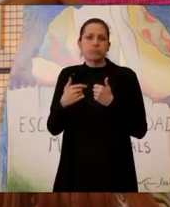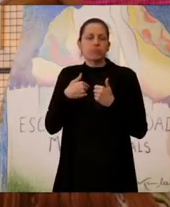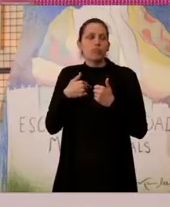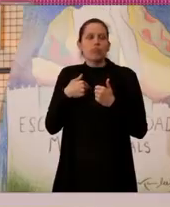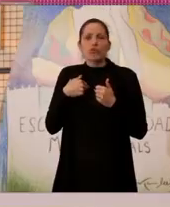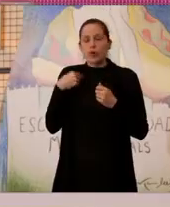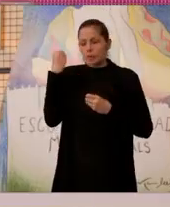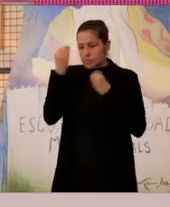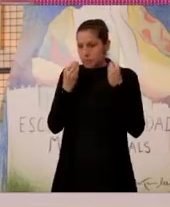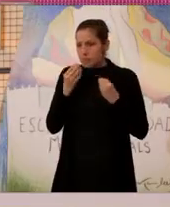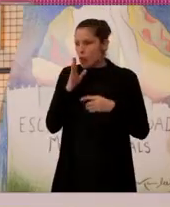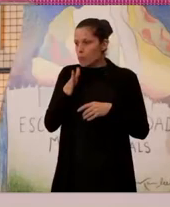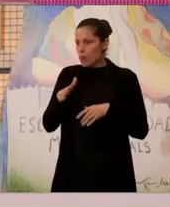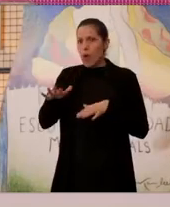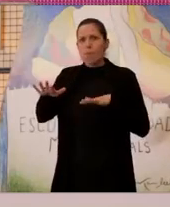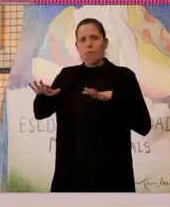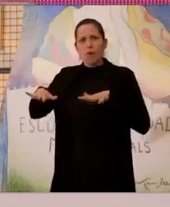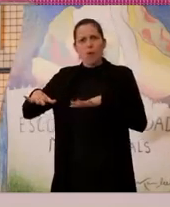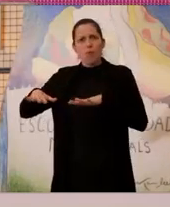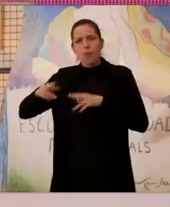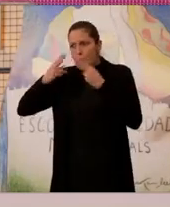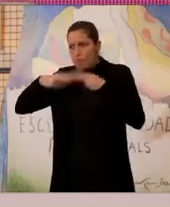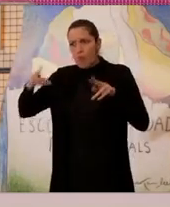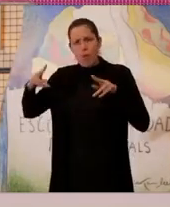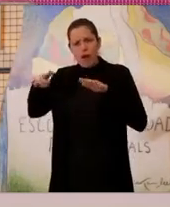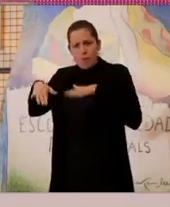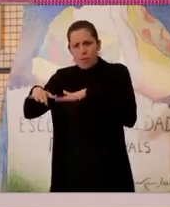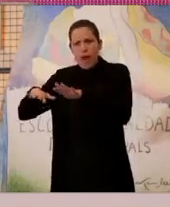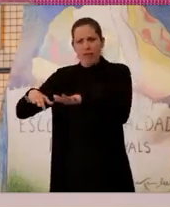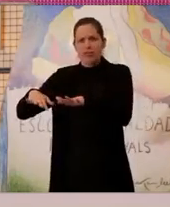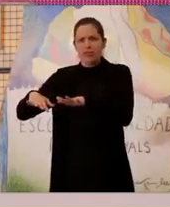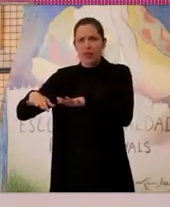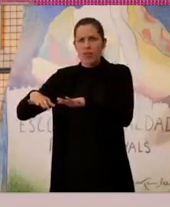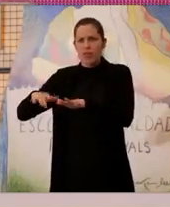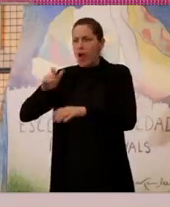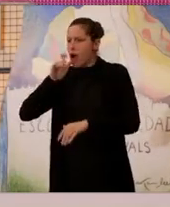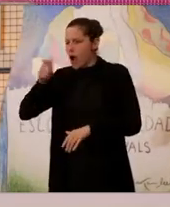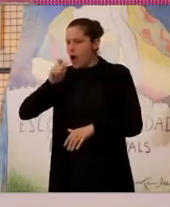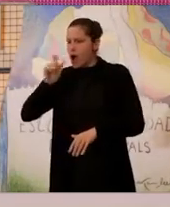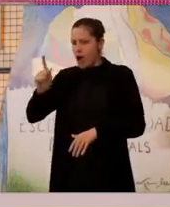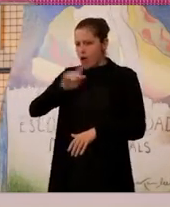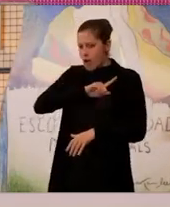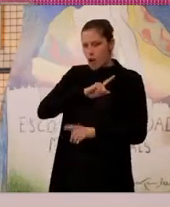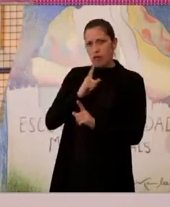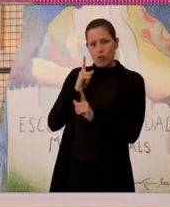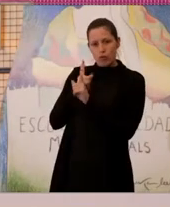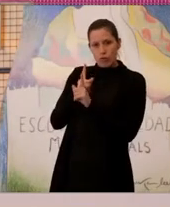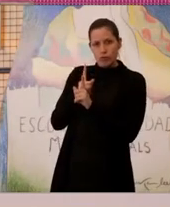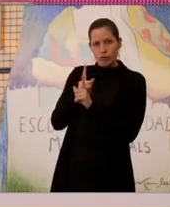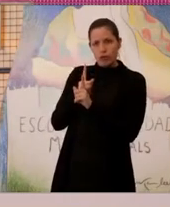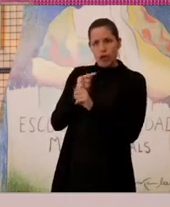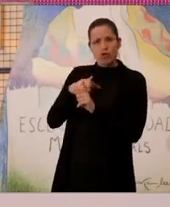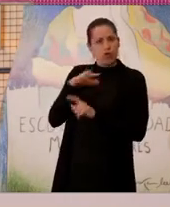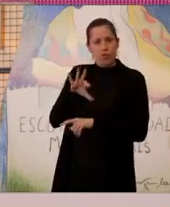que me reprochaba una cosa que yo no tenía ni idea que se había tomado esa decisión la había tomado mi gerente por su cuenta porque total